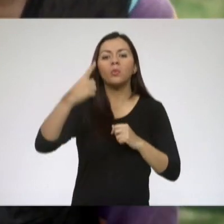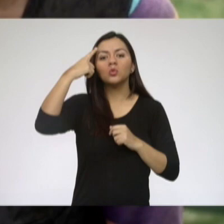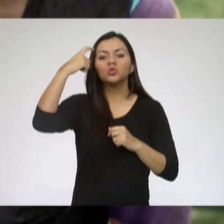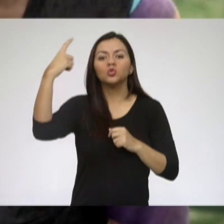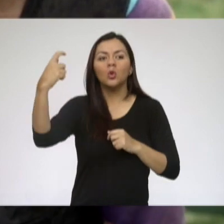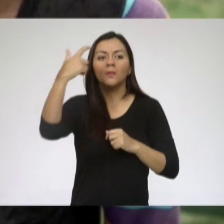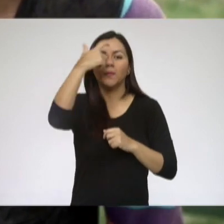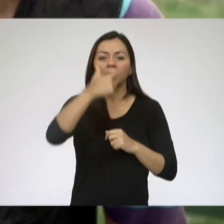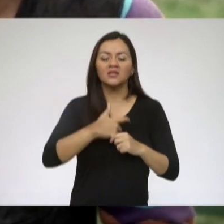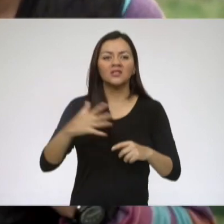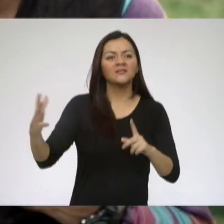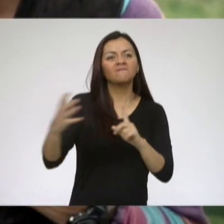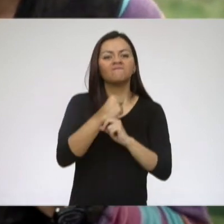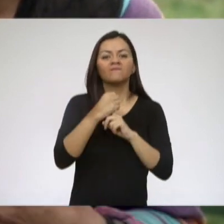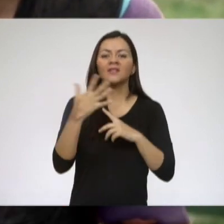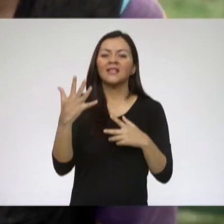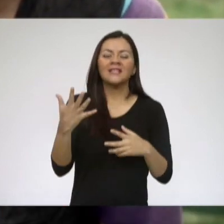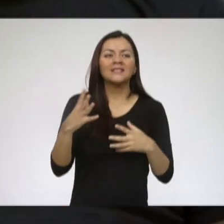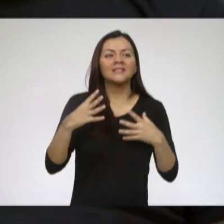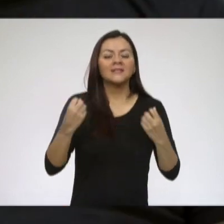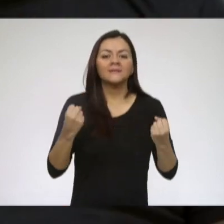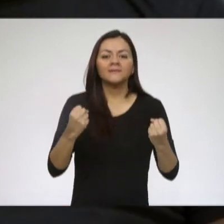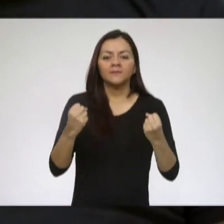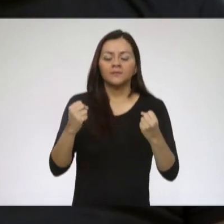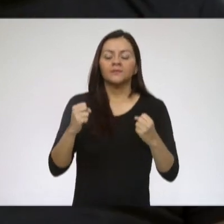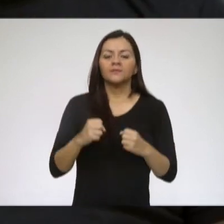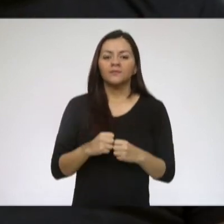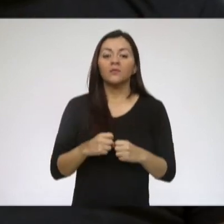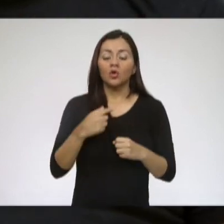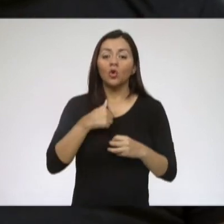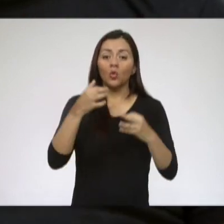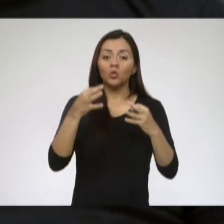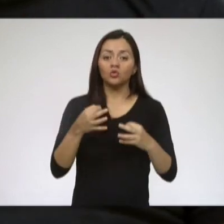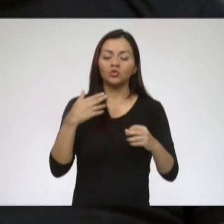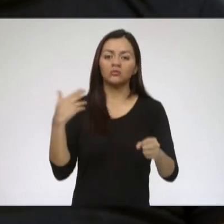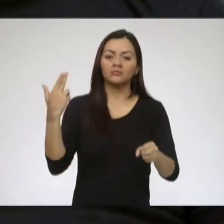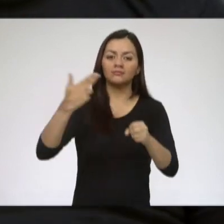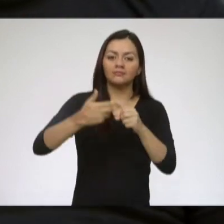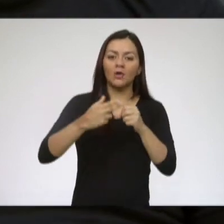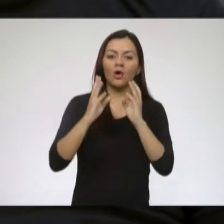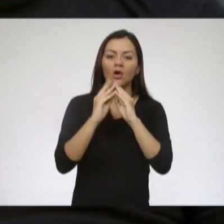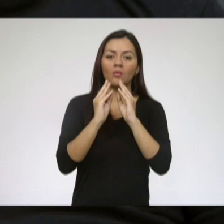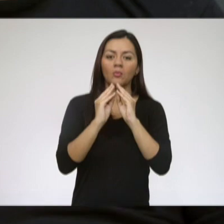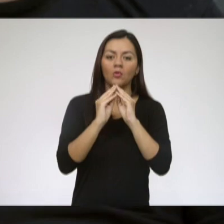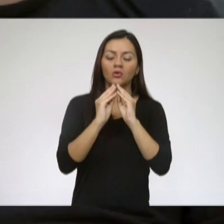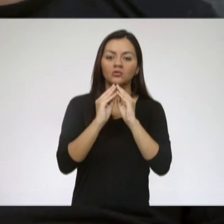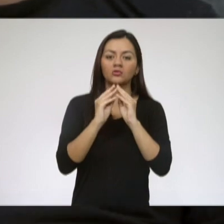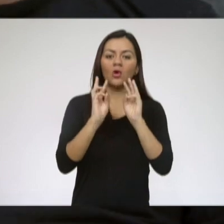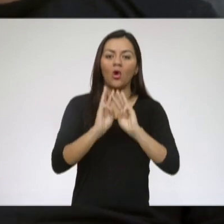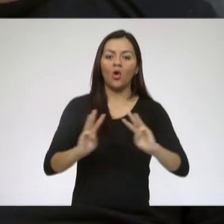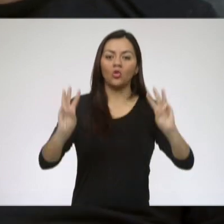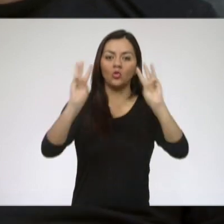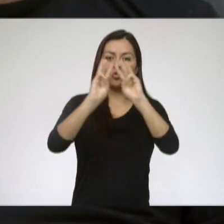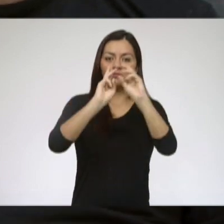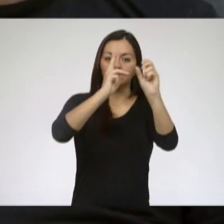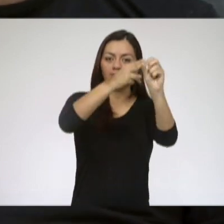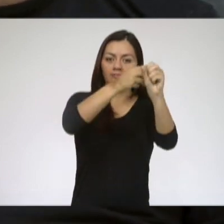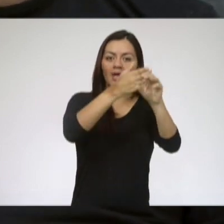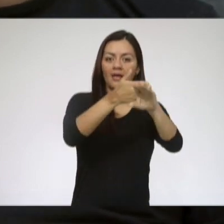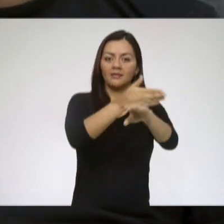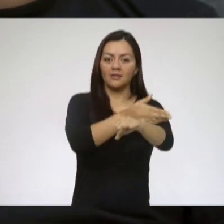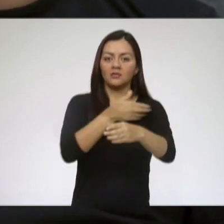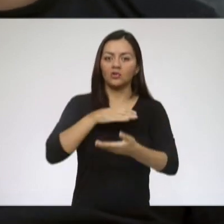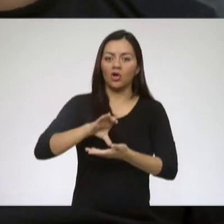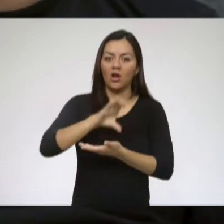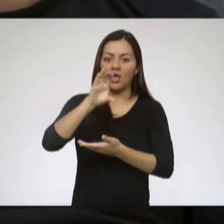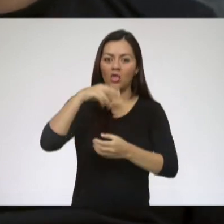persona, como ser lo que quieres ser. Tuve la oportunidad de participar en un congreso en la UNO por parte del colegio.